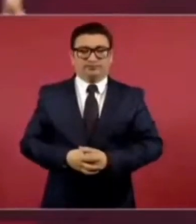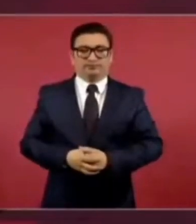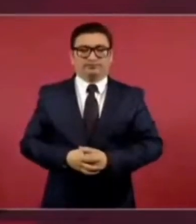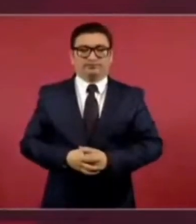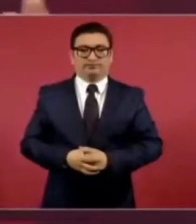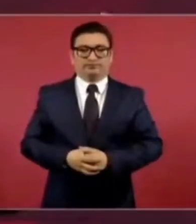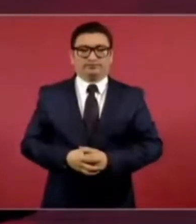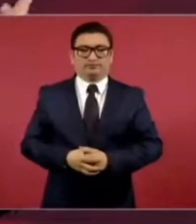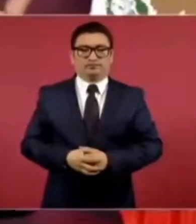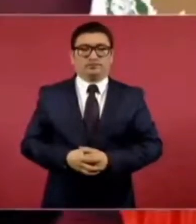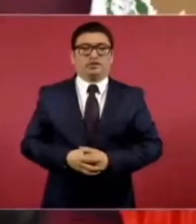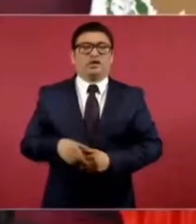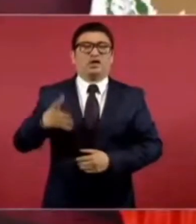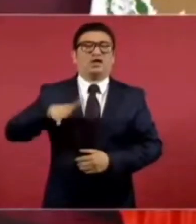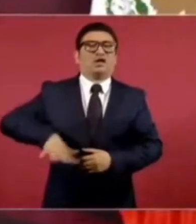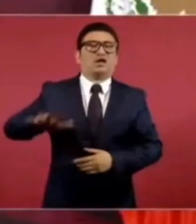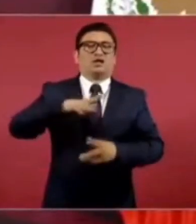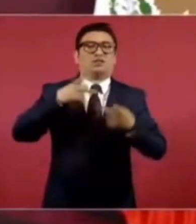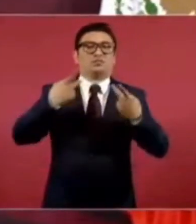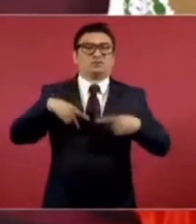los ignoran.